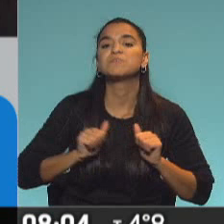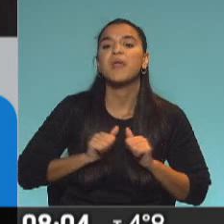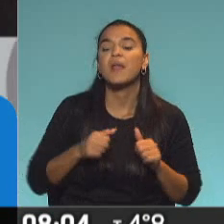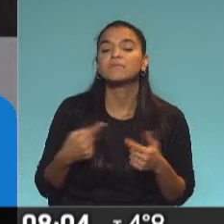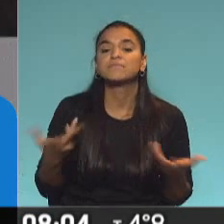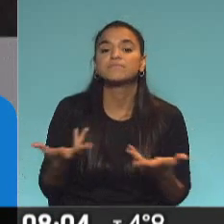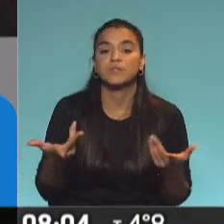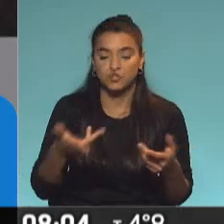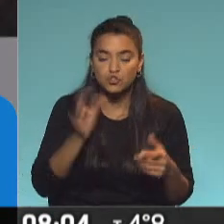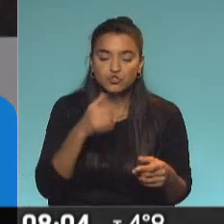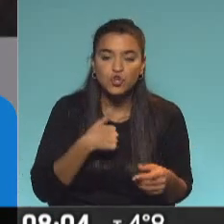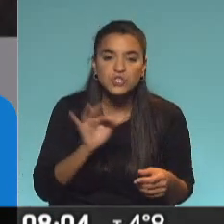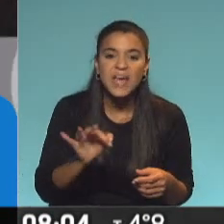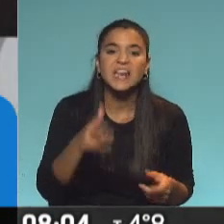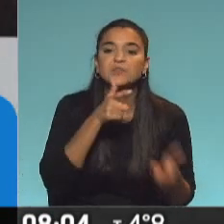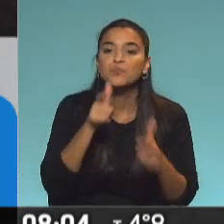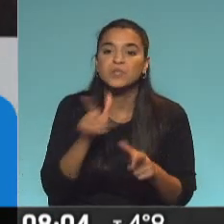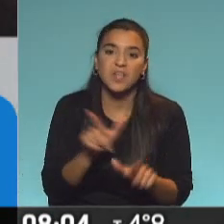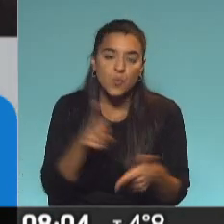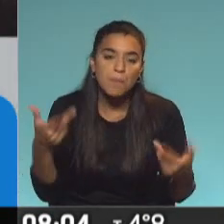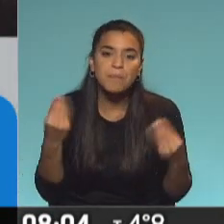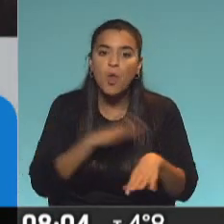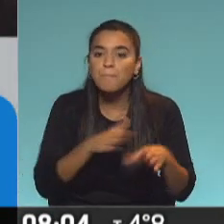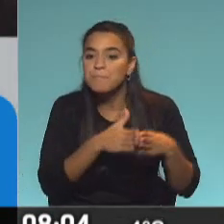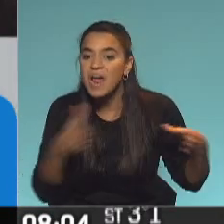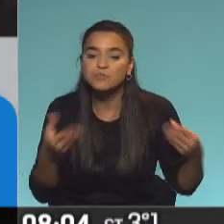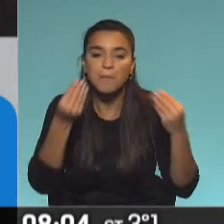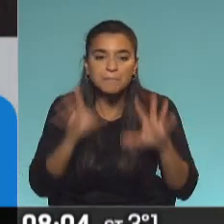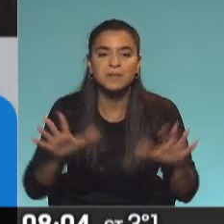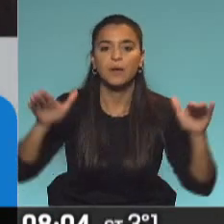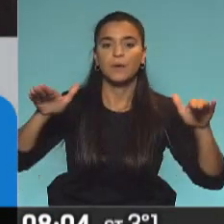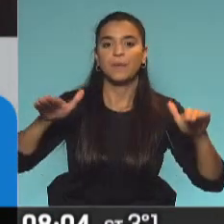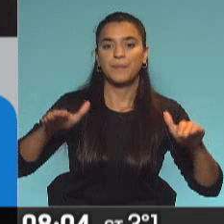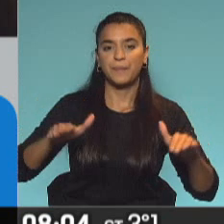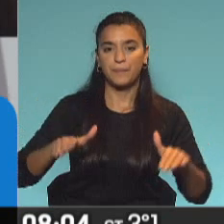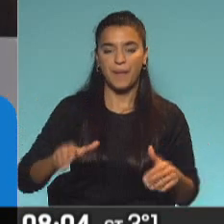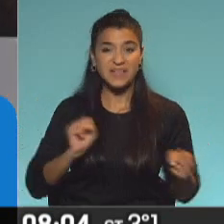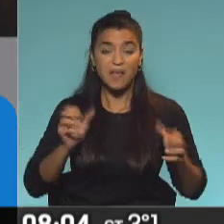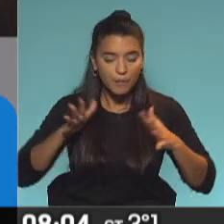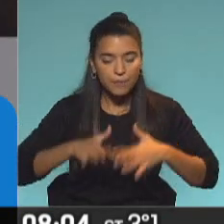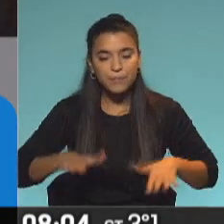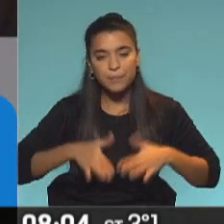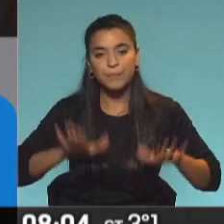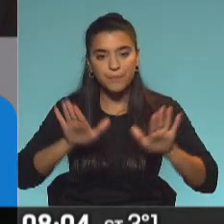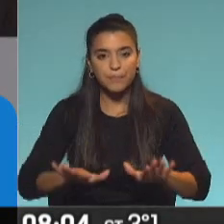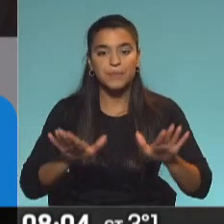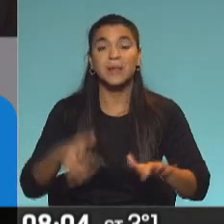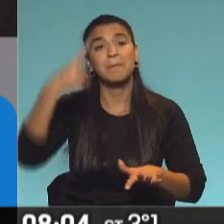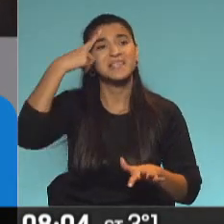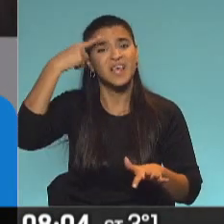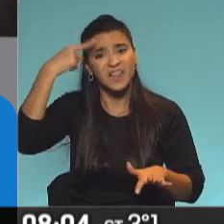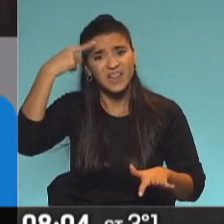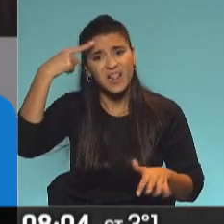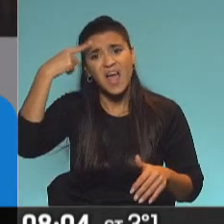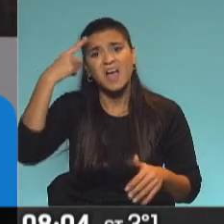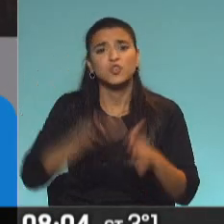que nadie tiene la respuesta, pero digo, ¿cuáles son los plazos para empezar a bajar un poquito la ansiedad de muchísima gente que lógicamente está pensando en